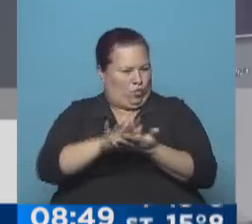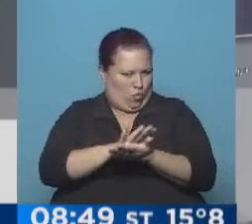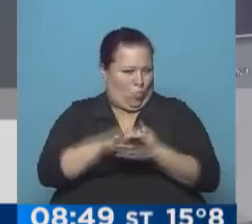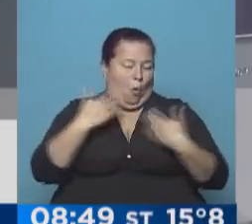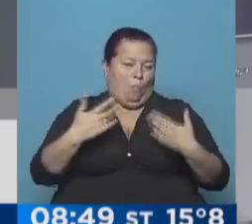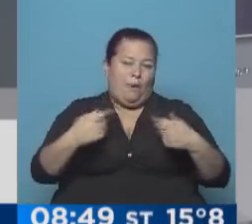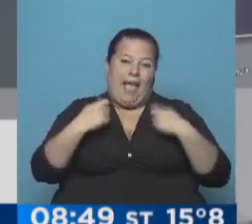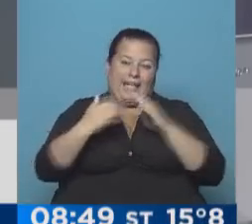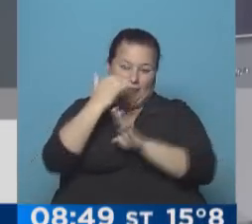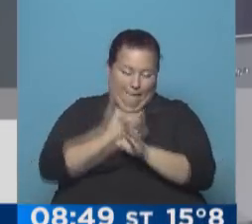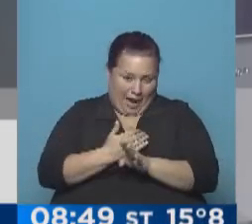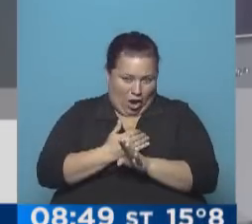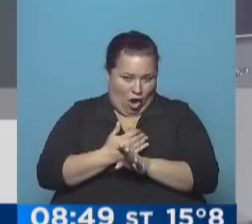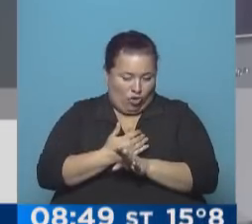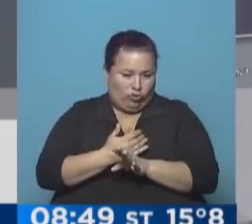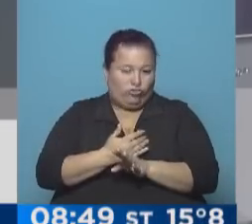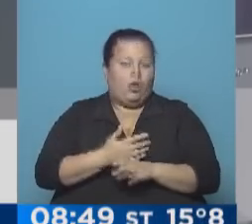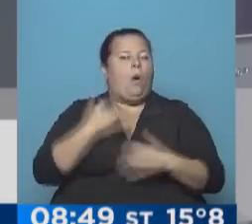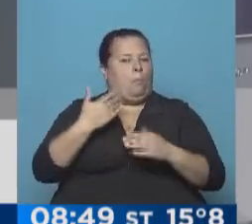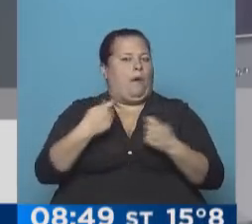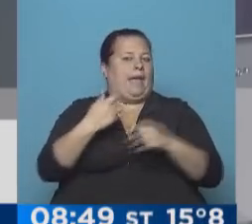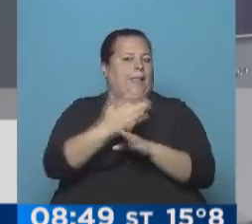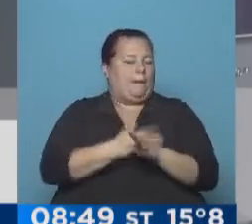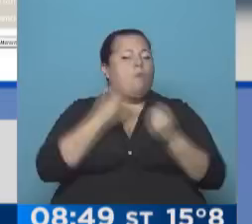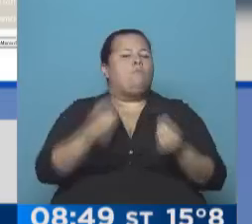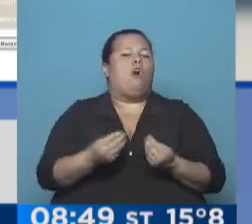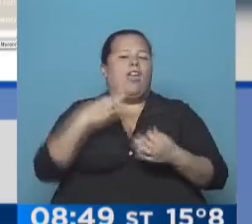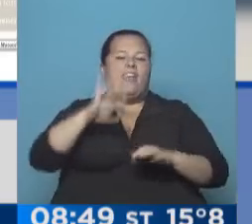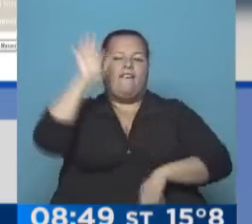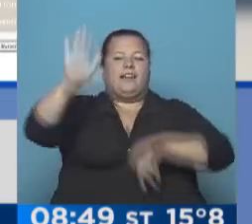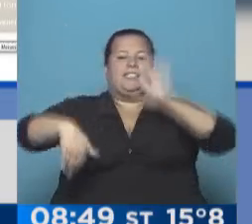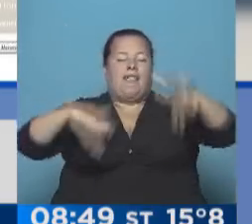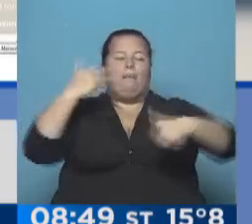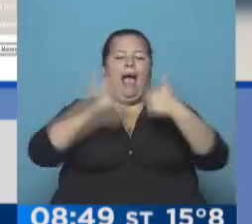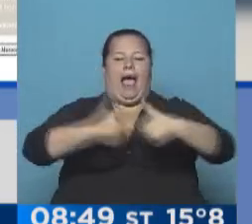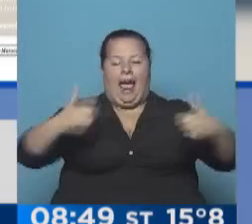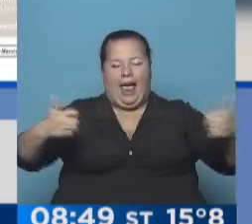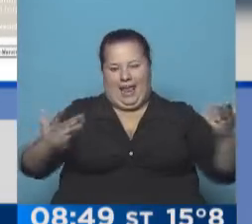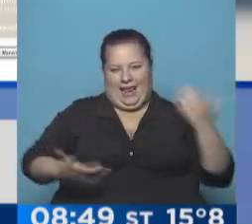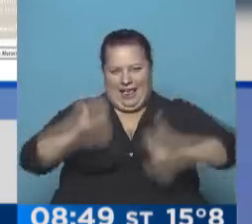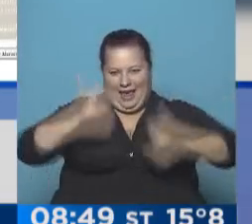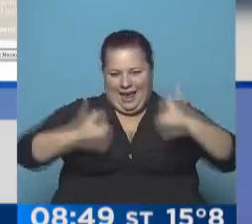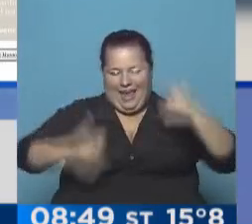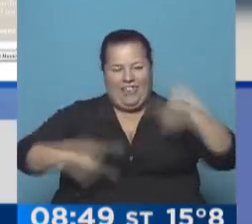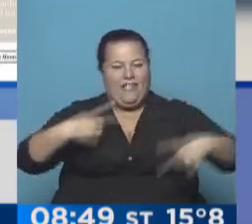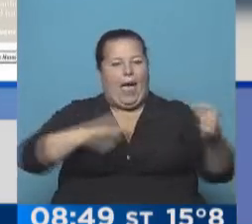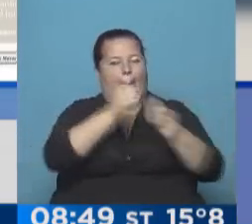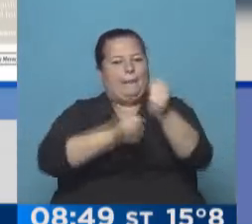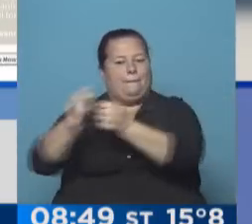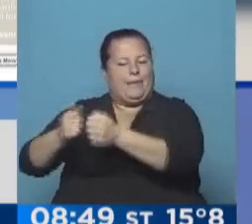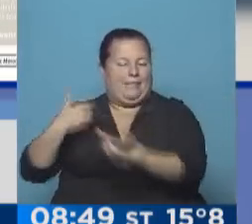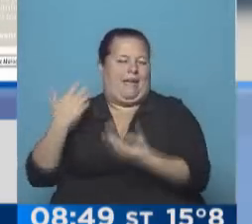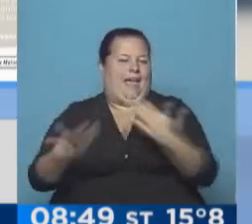podría haberse gastado mucho menos. Se puede gastar mucho menos porque tiene que hacer una convocatoria, con lo cual uno tiene competencia, tiene distintas empresas,